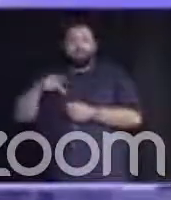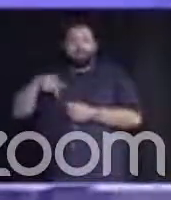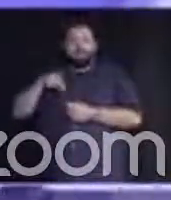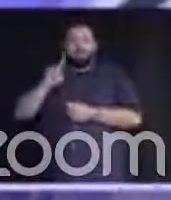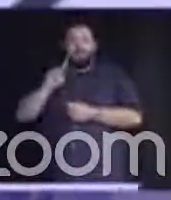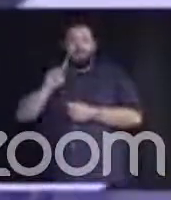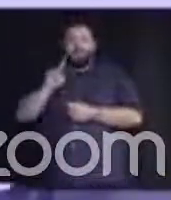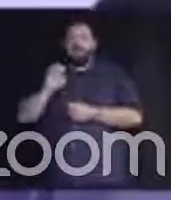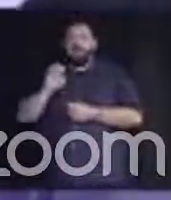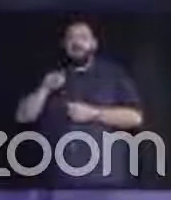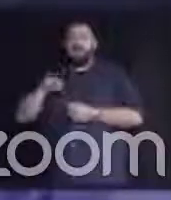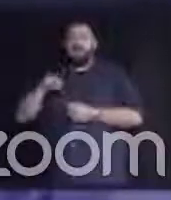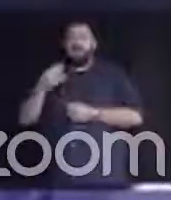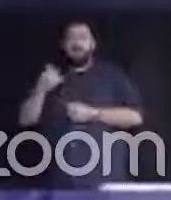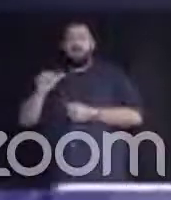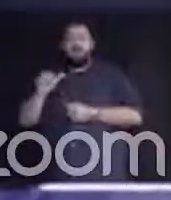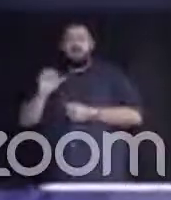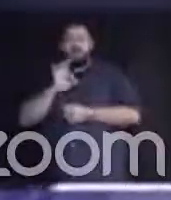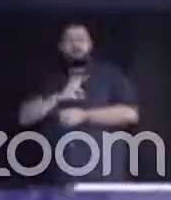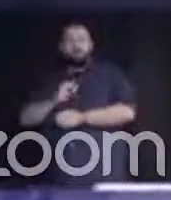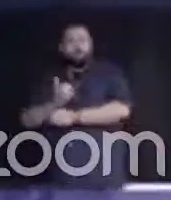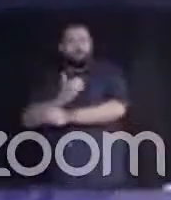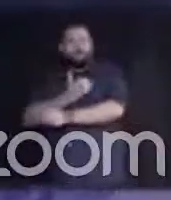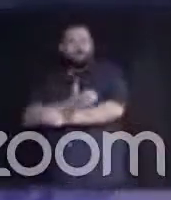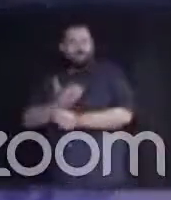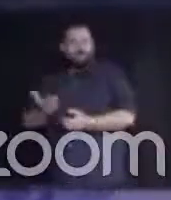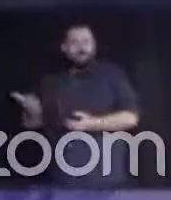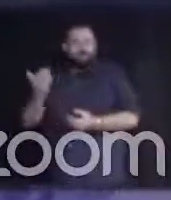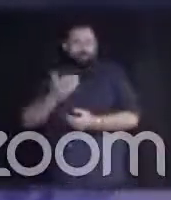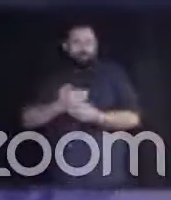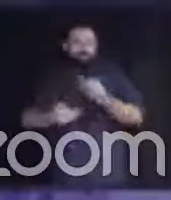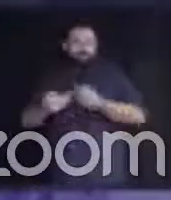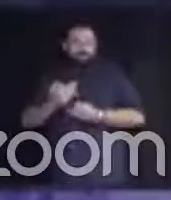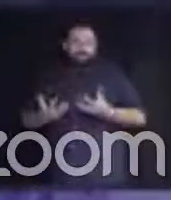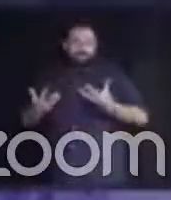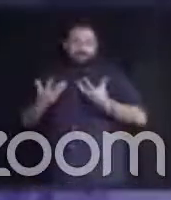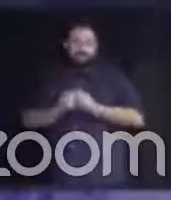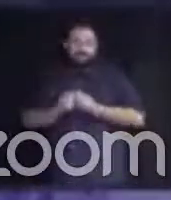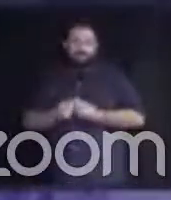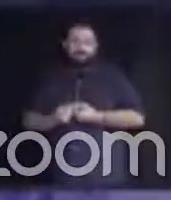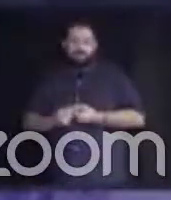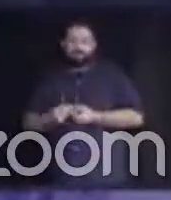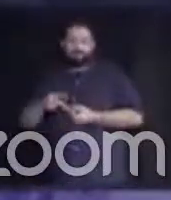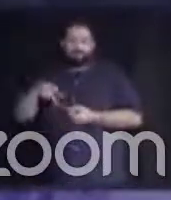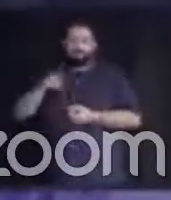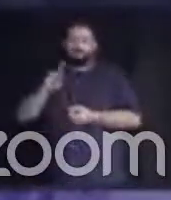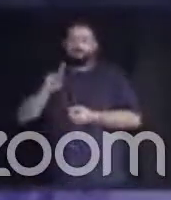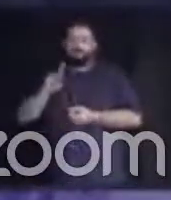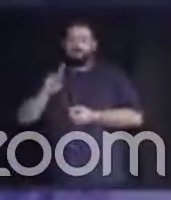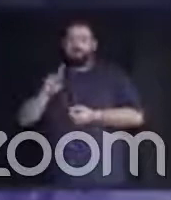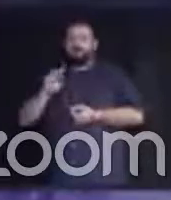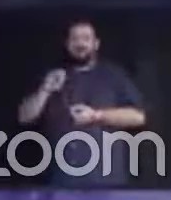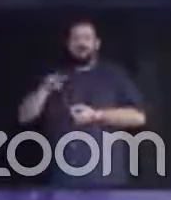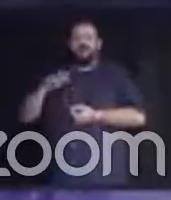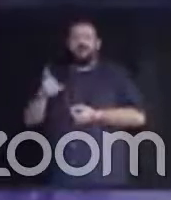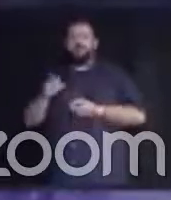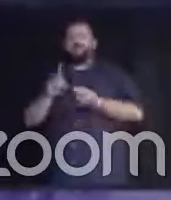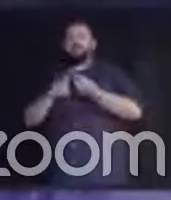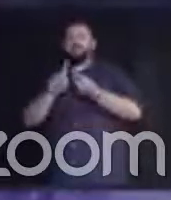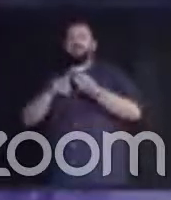Kenia. Voy a invitar a Kenia a que me acompañe para la siguiente parte. Entonces, Kenia, ¿ya estás